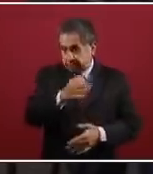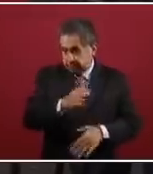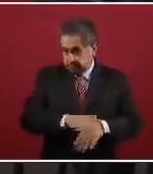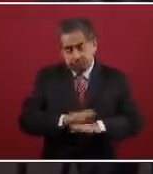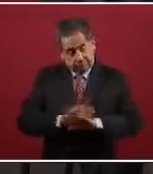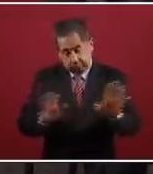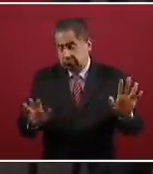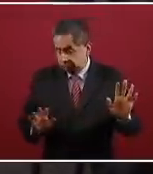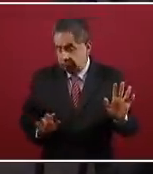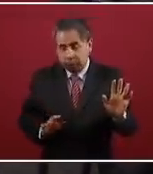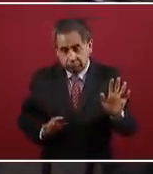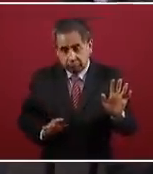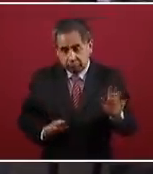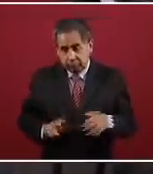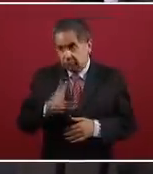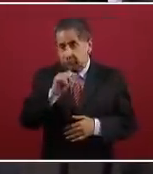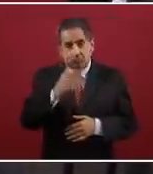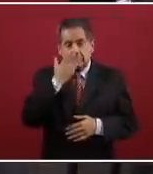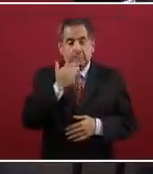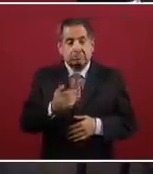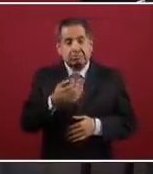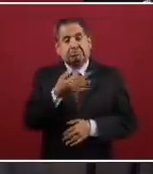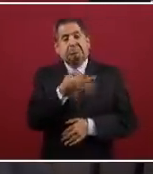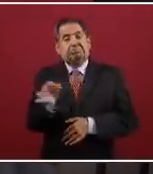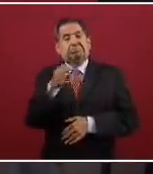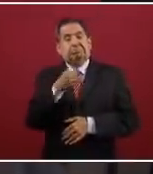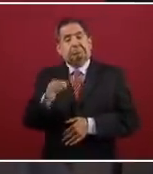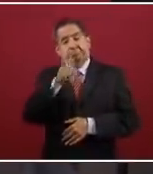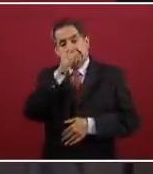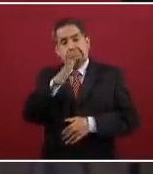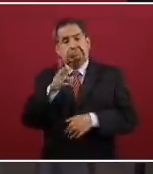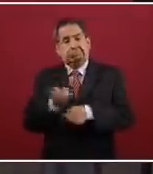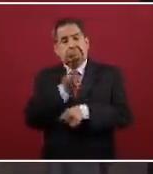Sí, eso no está bien.